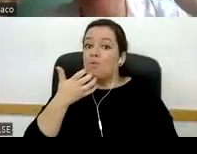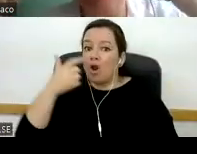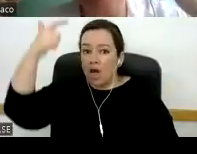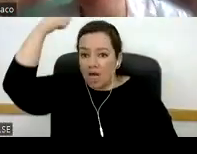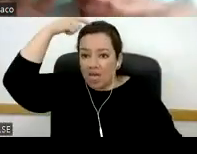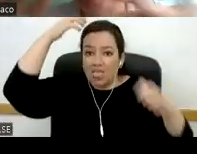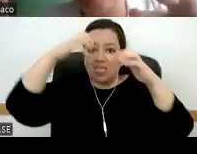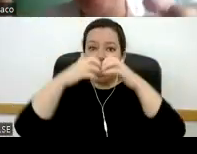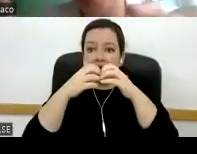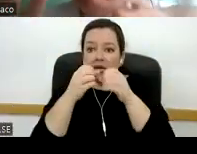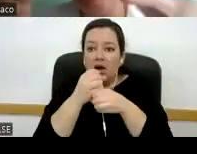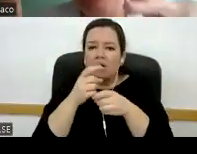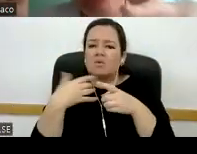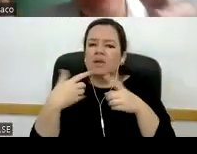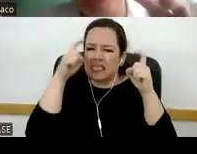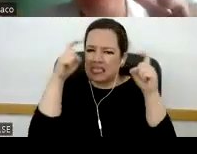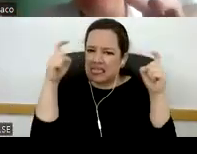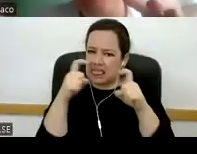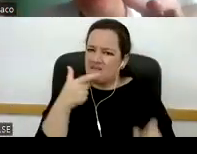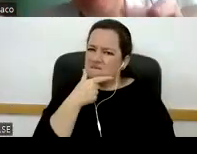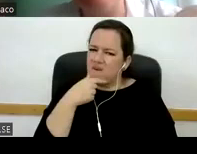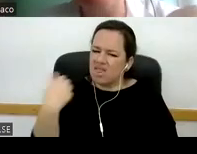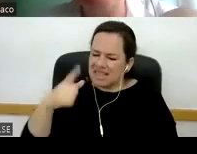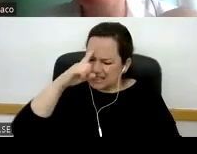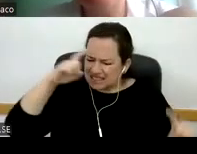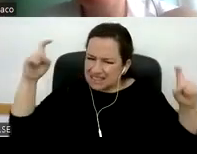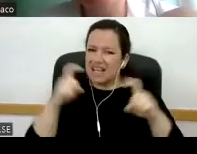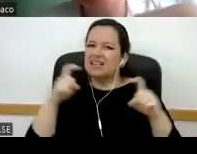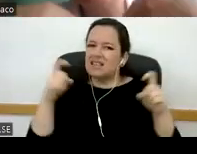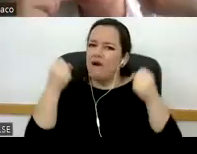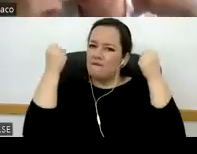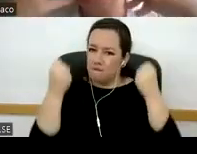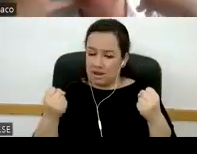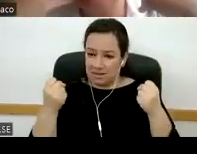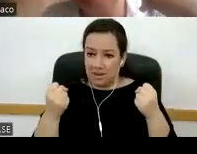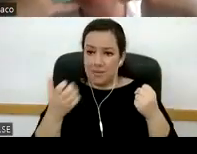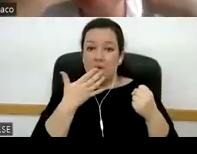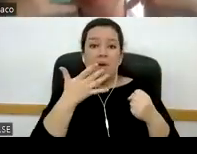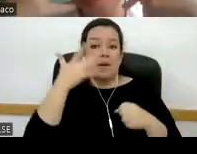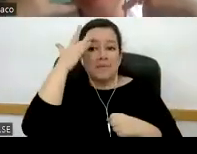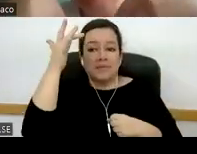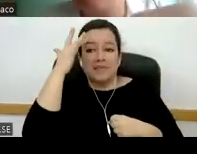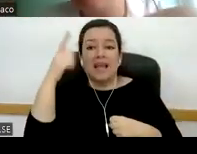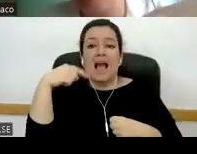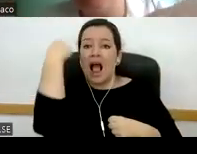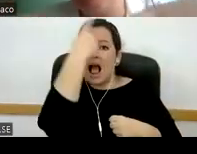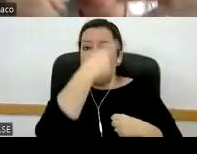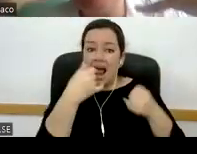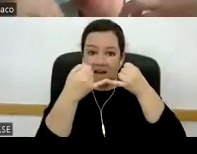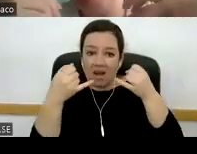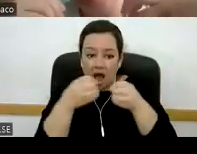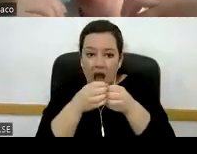cerebrales, lo que vamos a tener es una cefalea que en algunos casos es muy importante. Si nos dilatan los vasos que tenemos en la cara, lo que vamos a tener